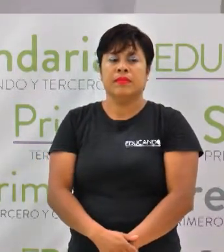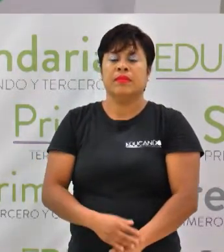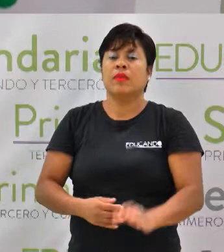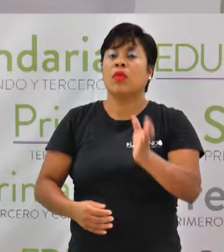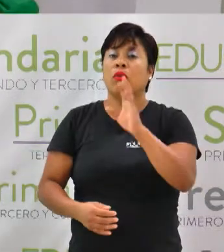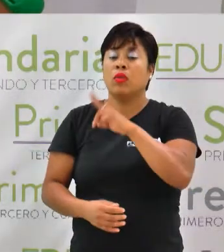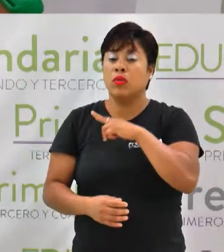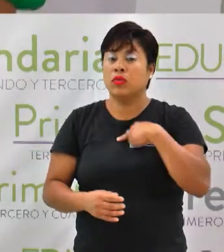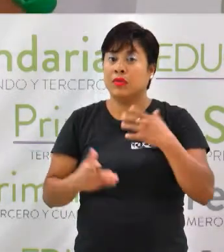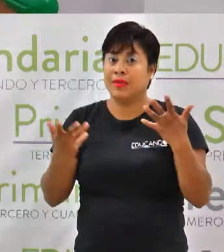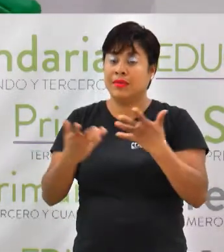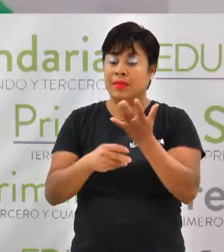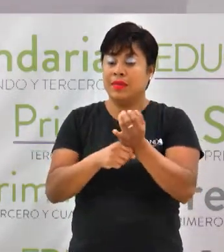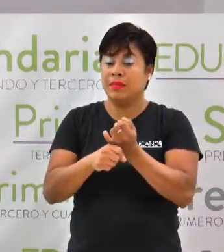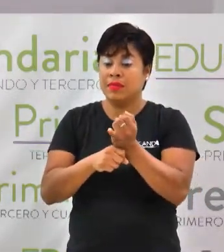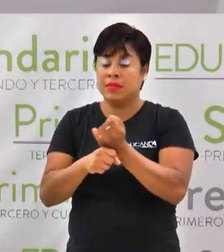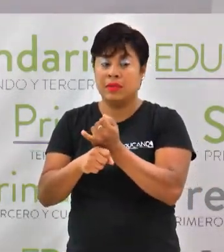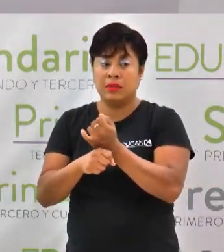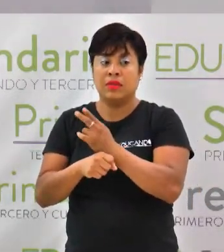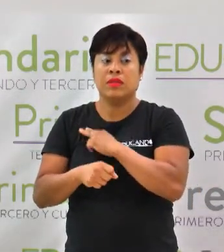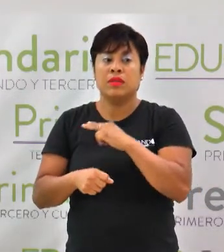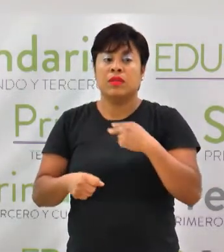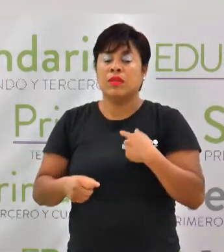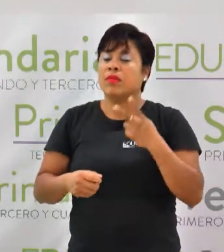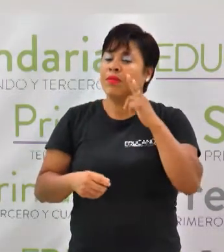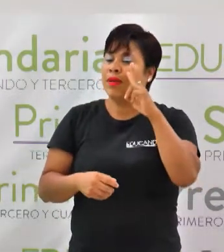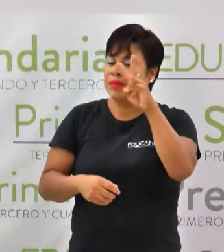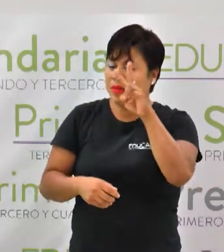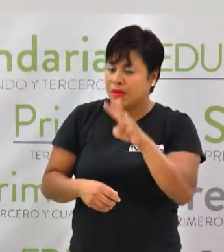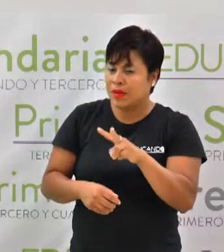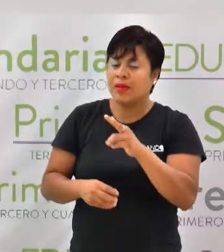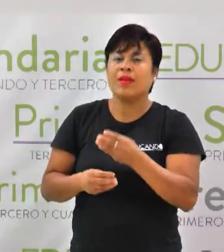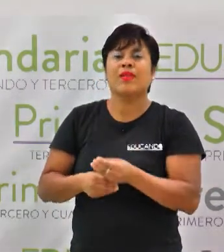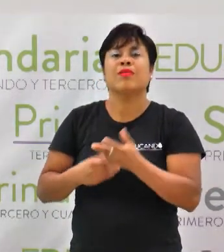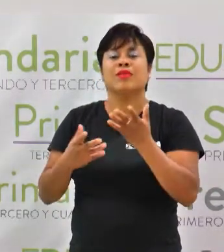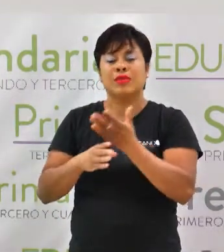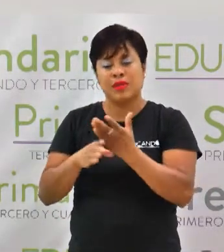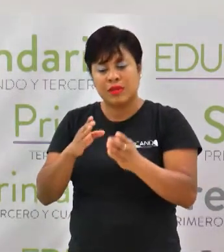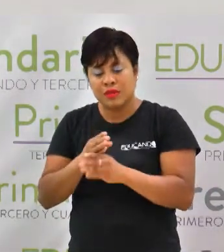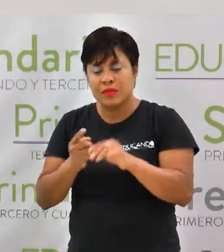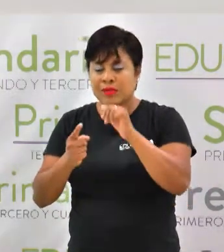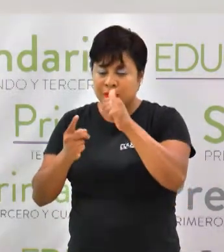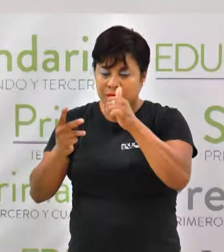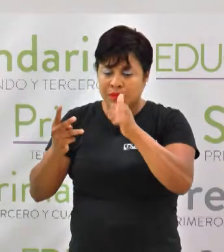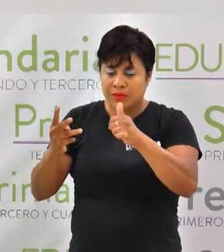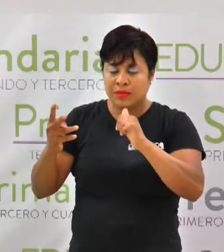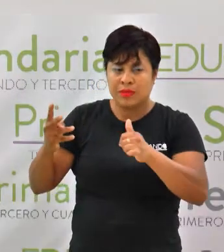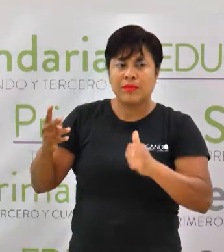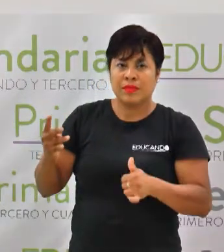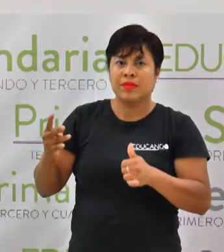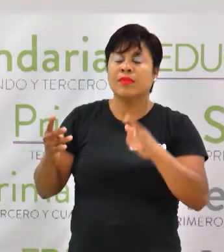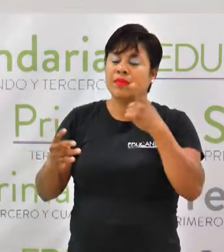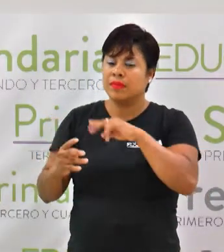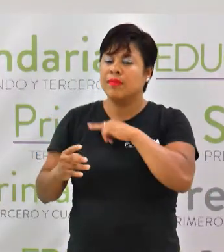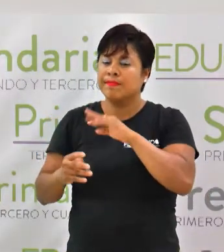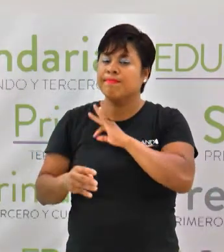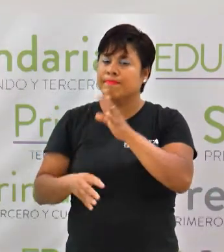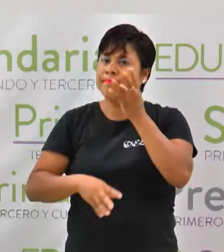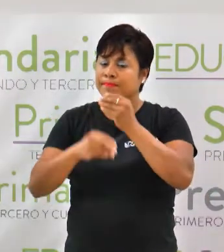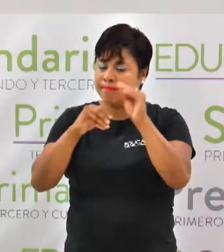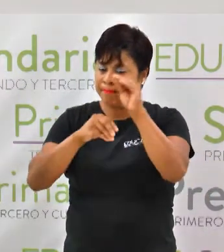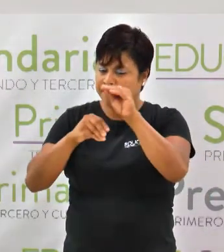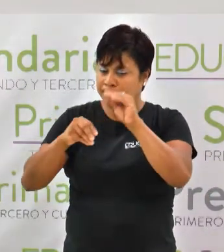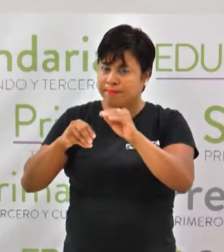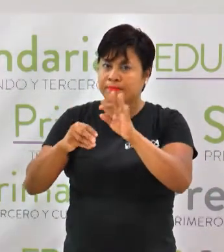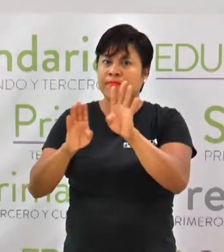cuando hagamos nuestra investigación? Vamos a darnos cuenta de muchas otras cosas